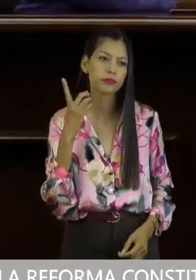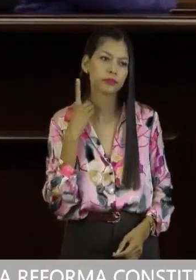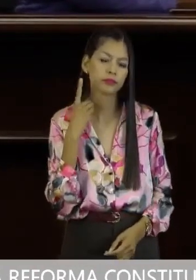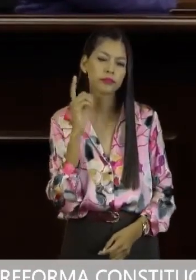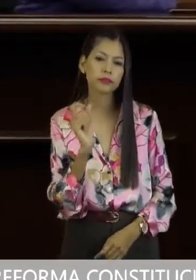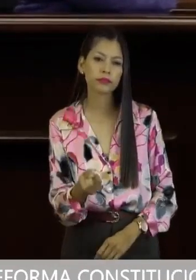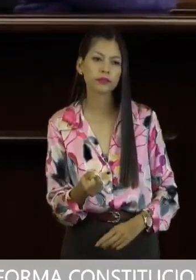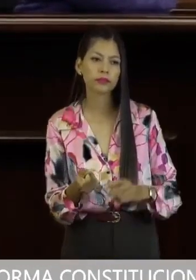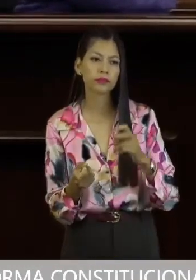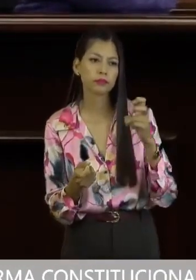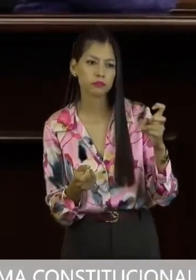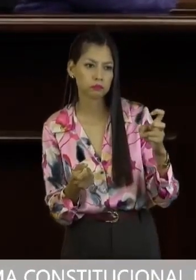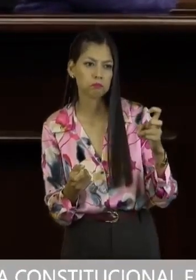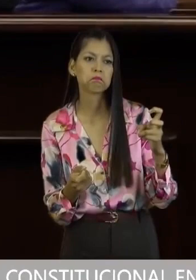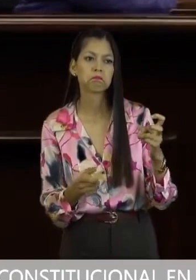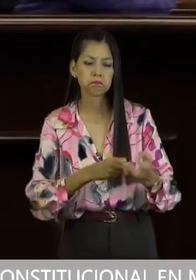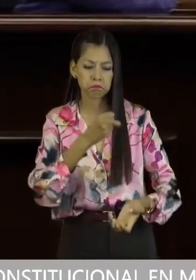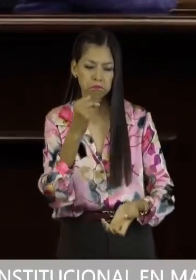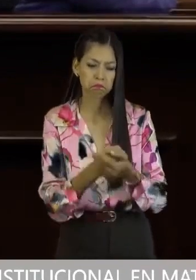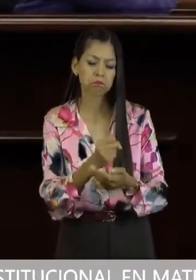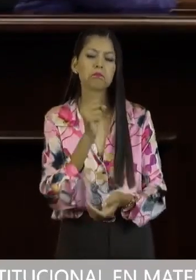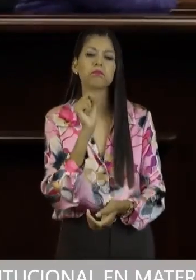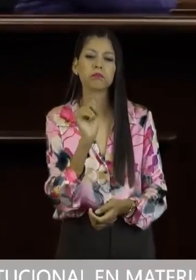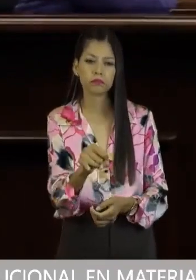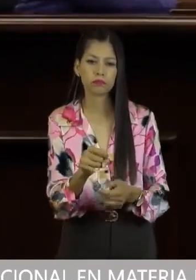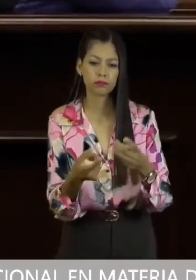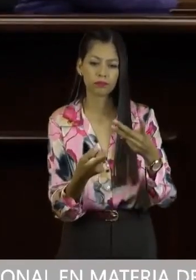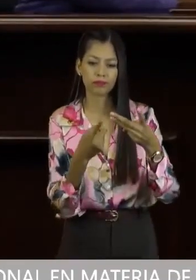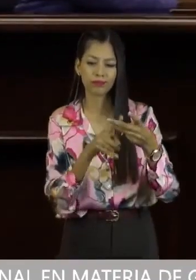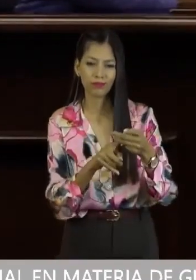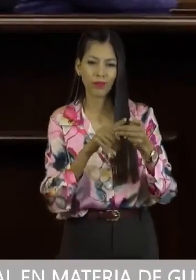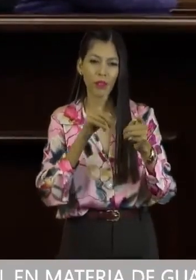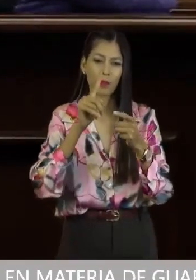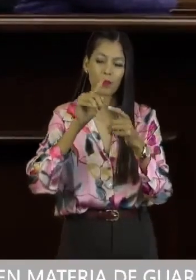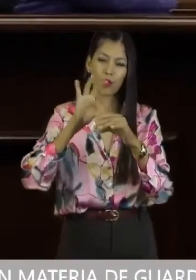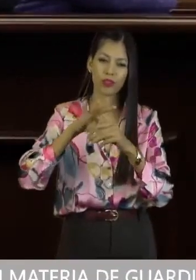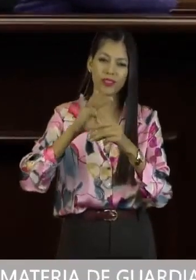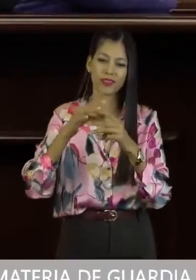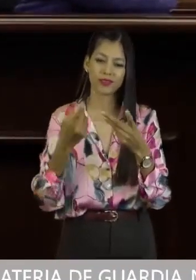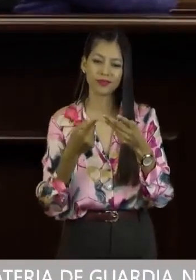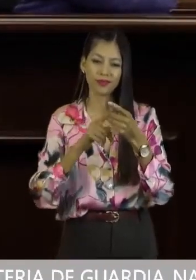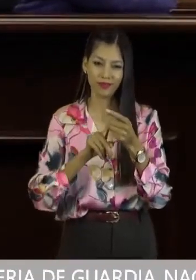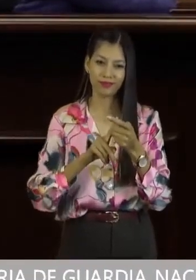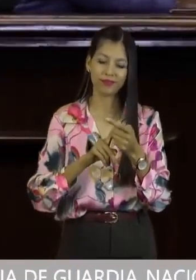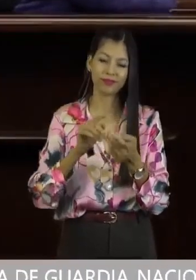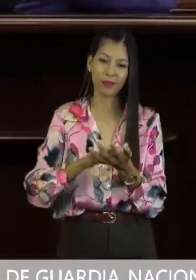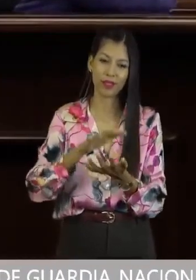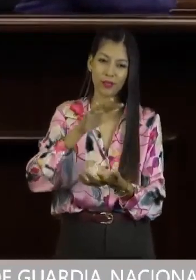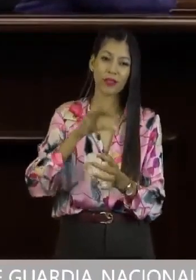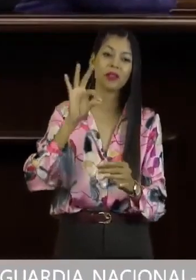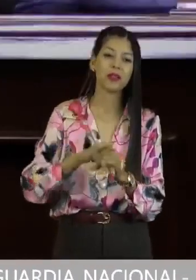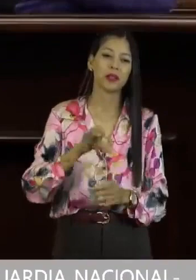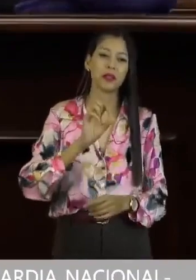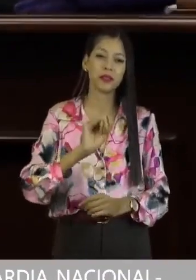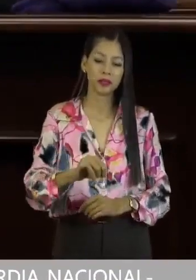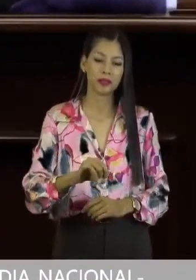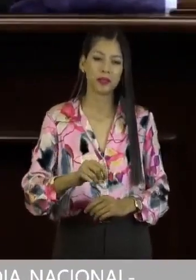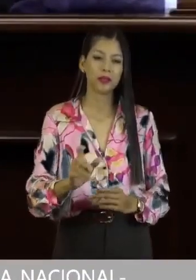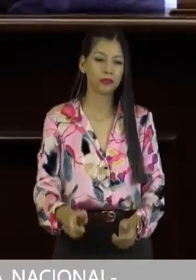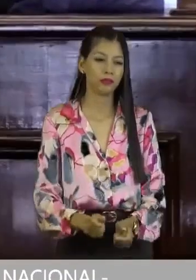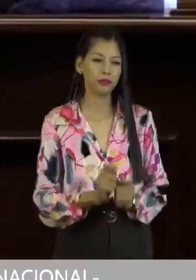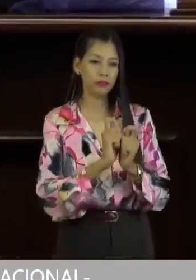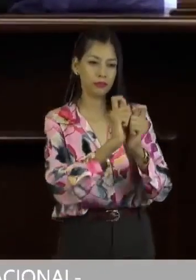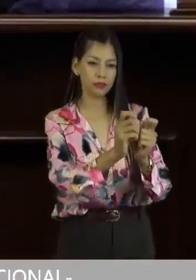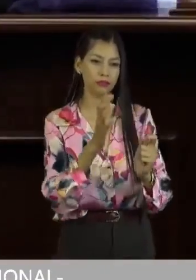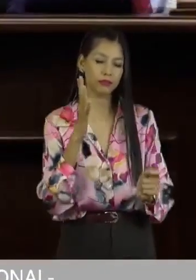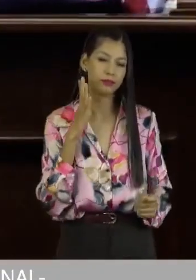fue efectivamente aprobada por las 2/3 partes de la legislatura. Pasó a Cámara de Senadores